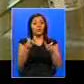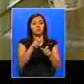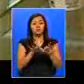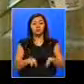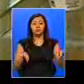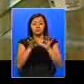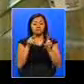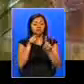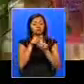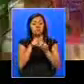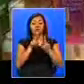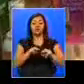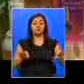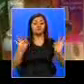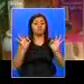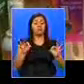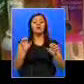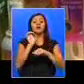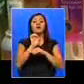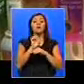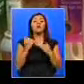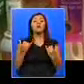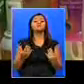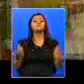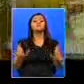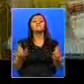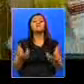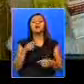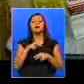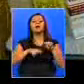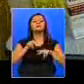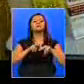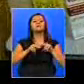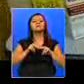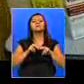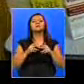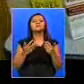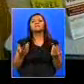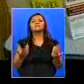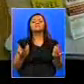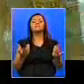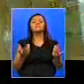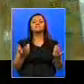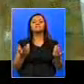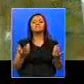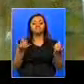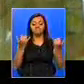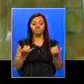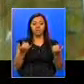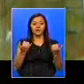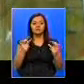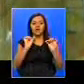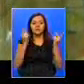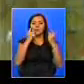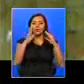importante en la naturaleza. Y el Ecuador va a construir, ya cerramos el acuerdo, ya se están haciendo